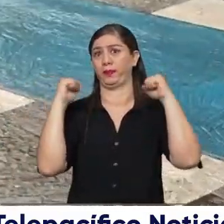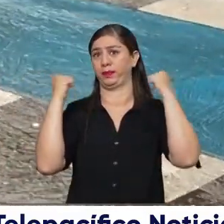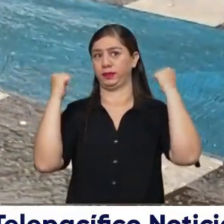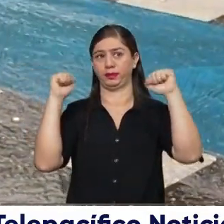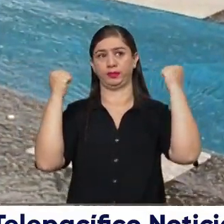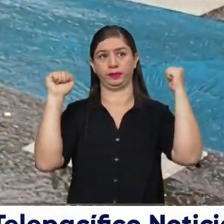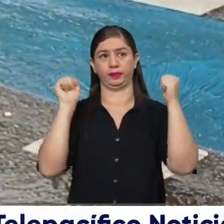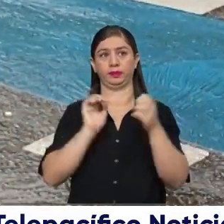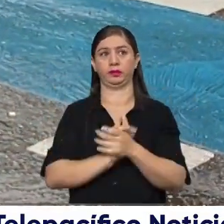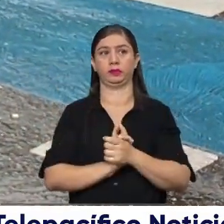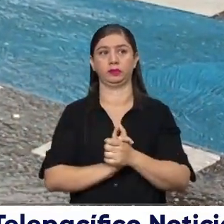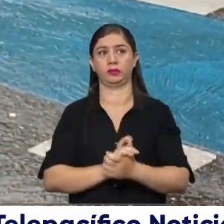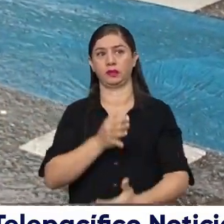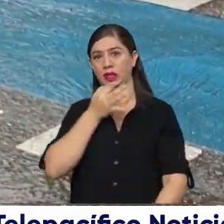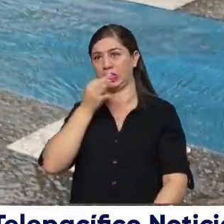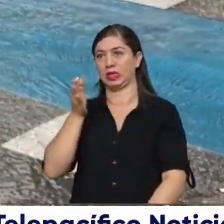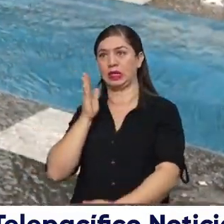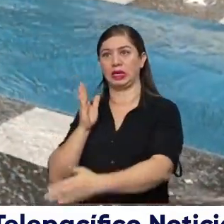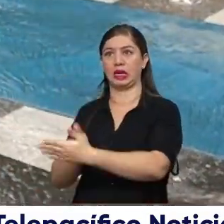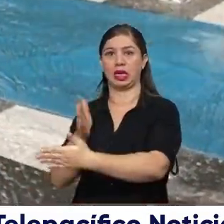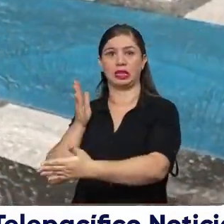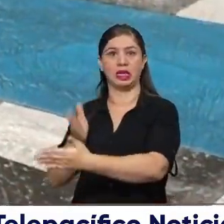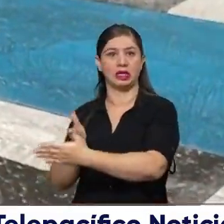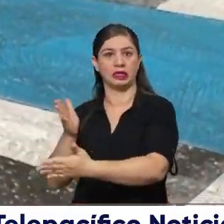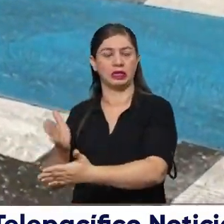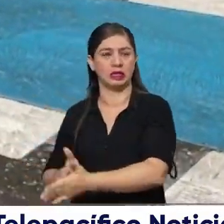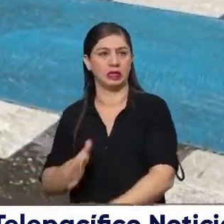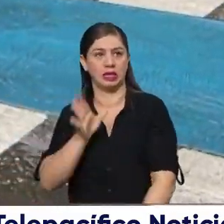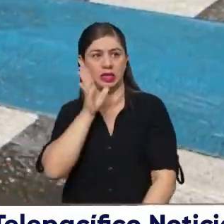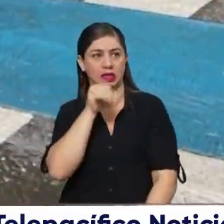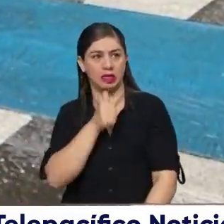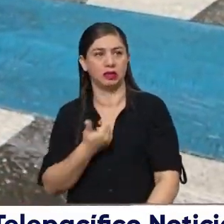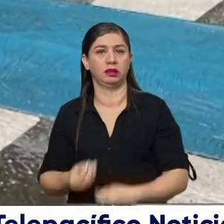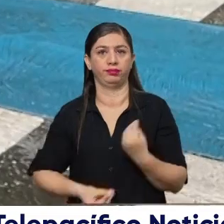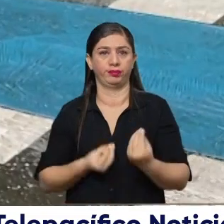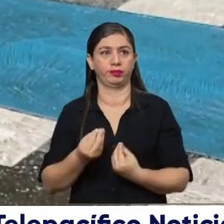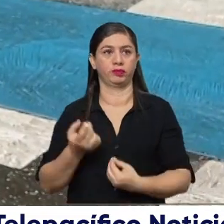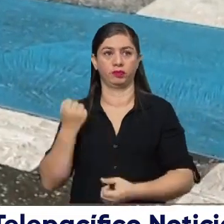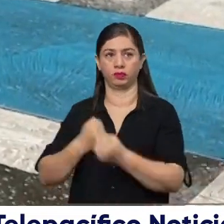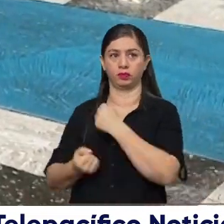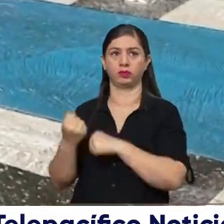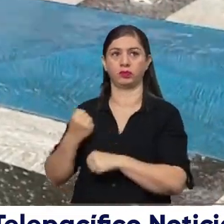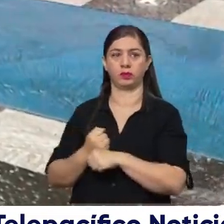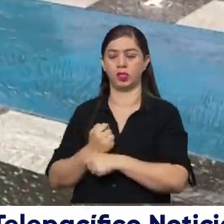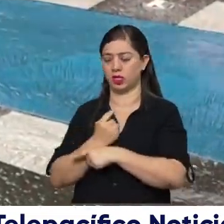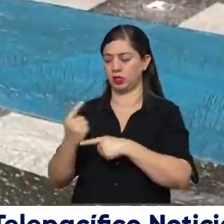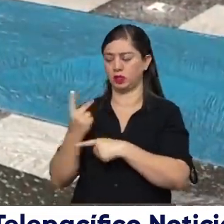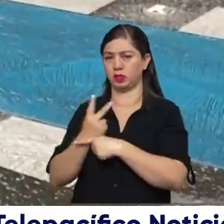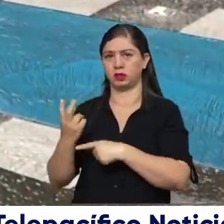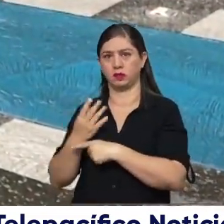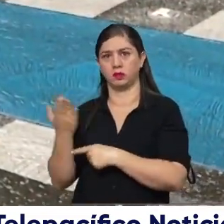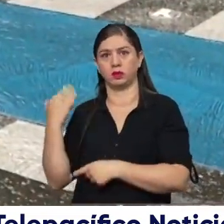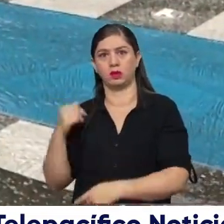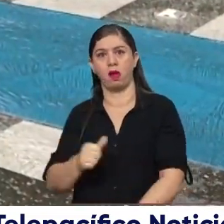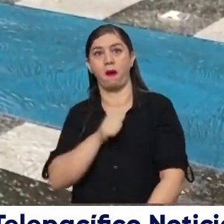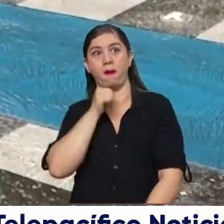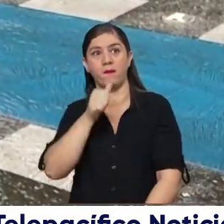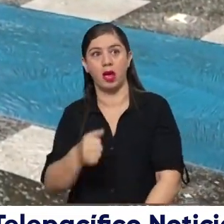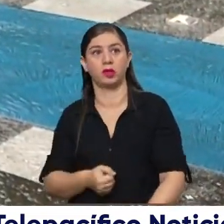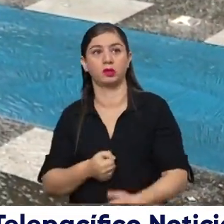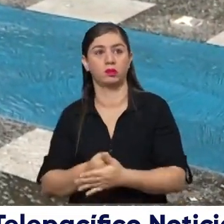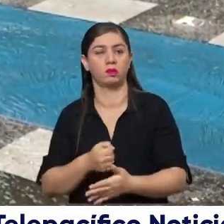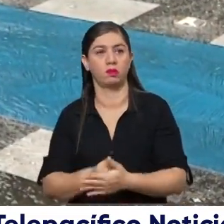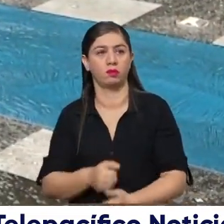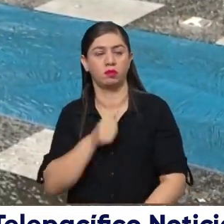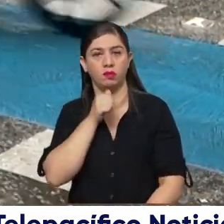las denuncias se han venido haciendo en las últimas semanas bueno se han venido haciendo en los últimos años pero en las últimas semanas con mucha más constancia